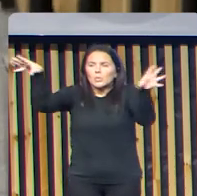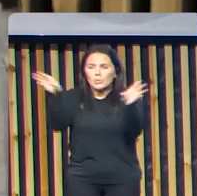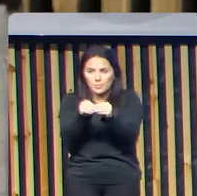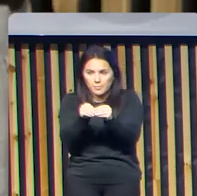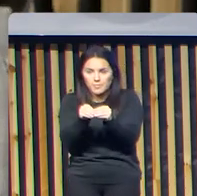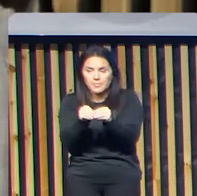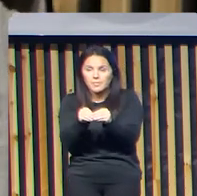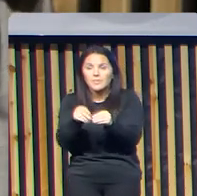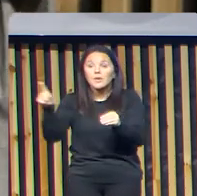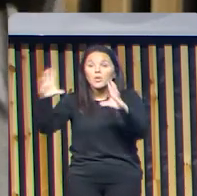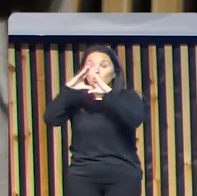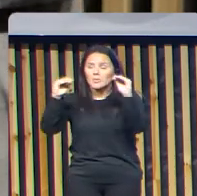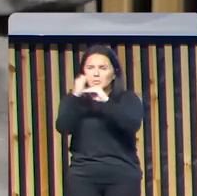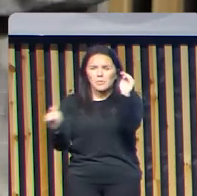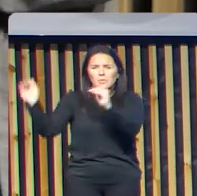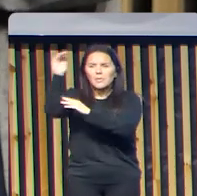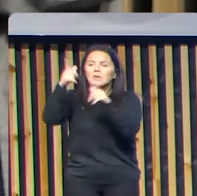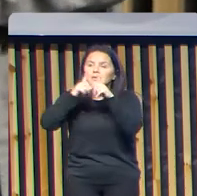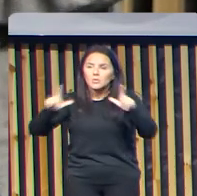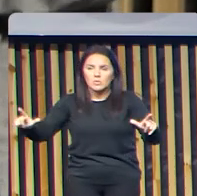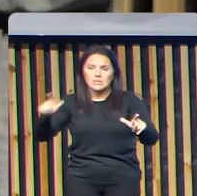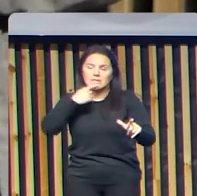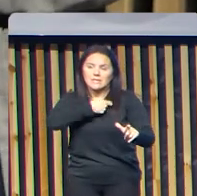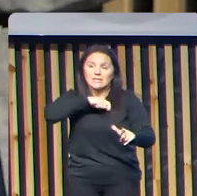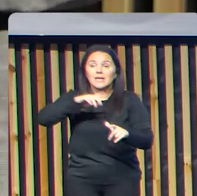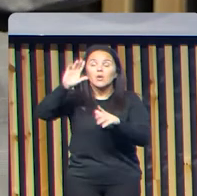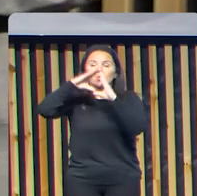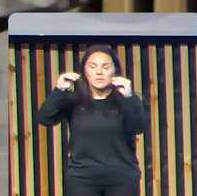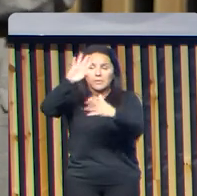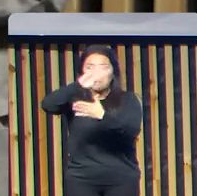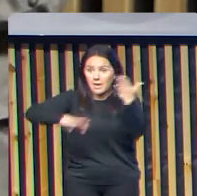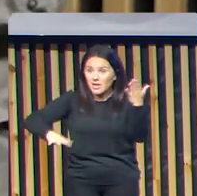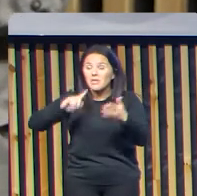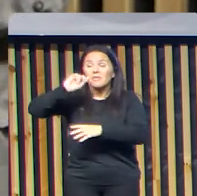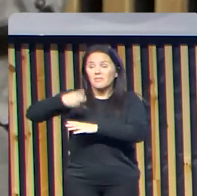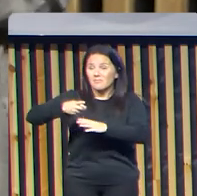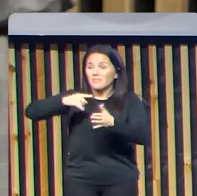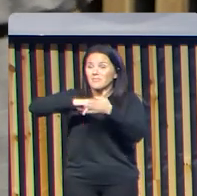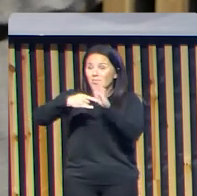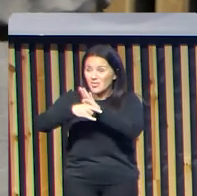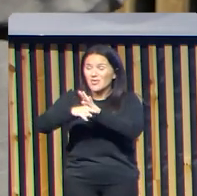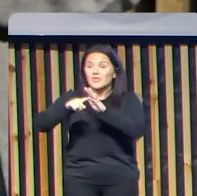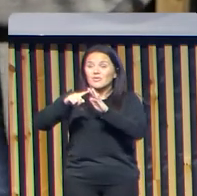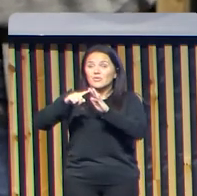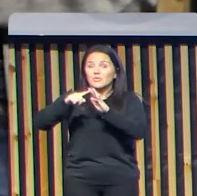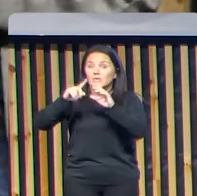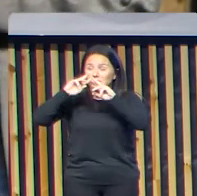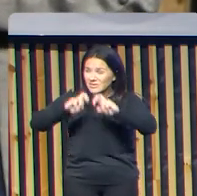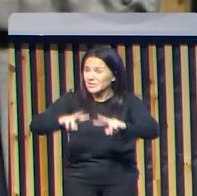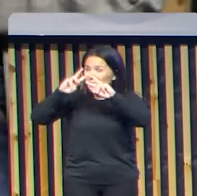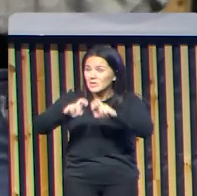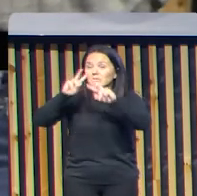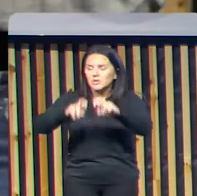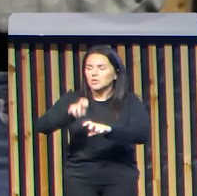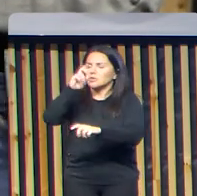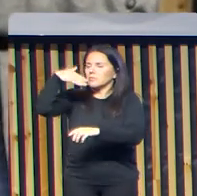es catedrática de lingüística hispánica la universidad de Barcelona directora de proyectos de investigación interdisciplinares investigadora